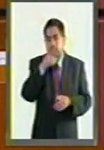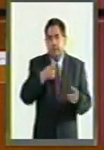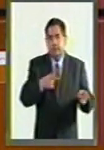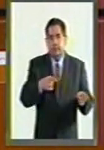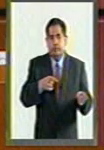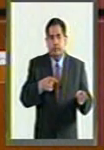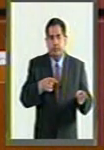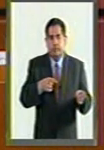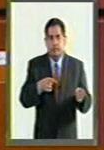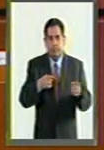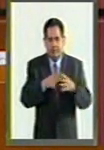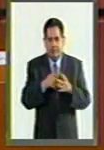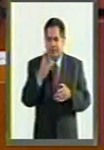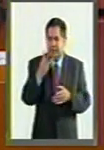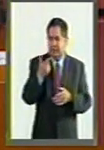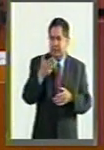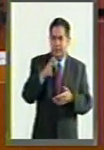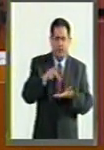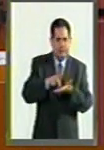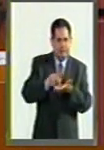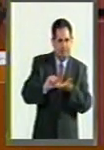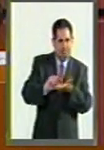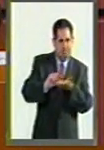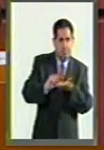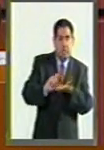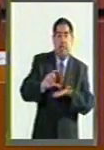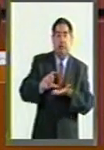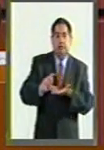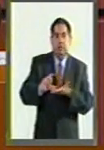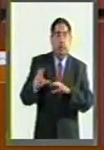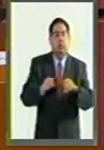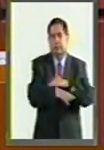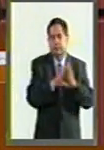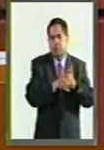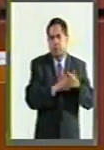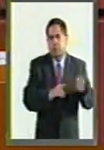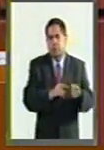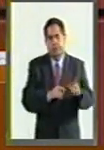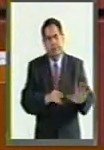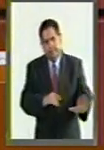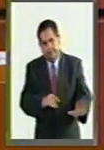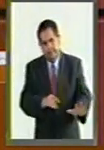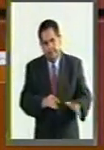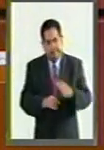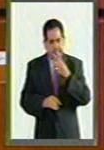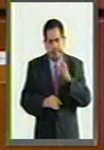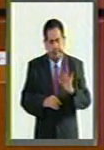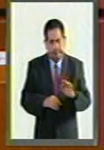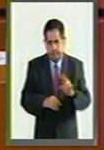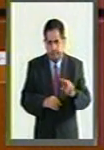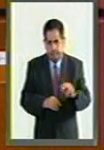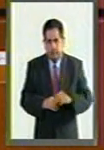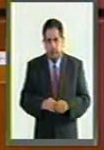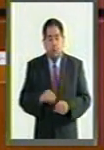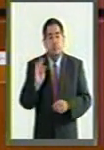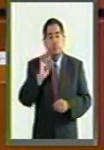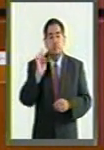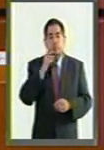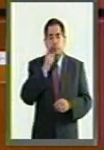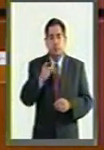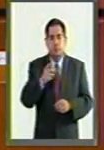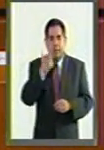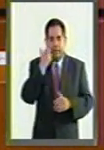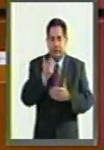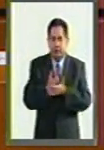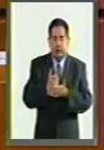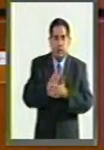más de 3 gramos como lo establece la ley, a veces simplemente por eso, o por no haber cedido al chantaje